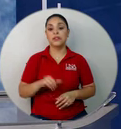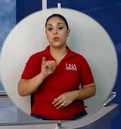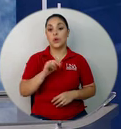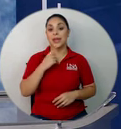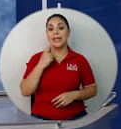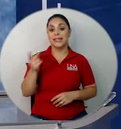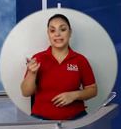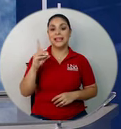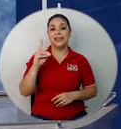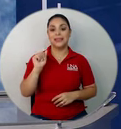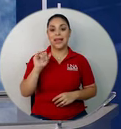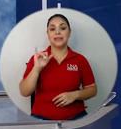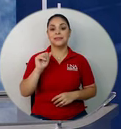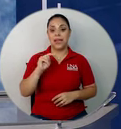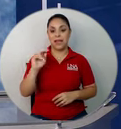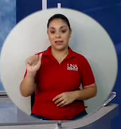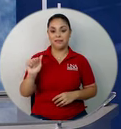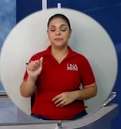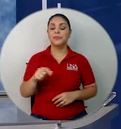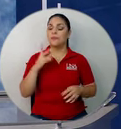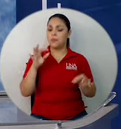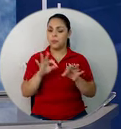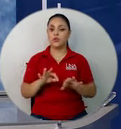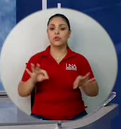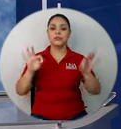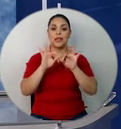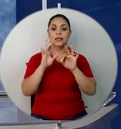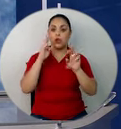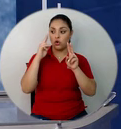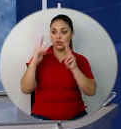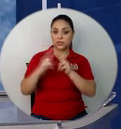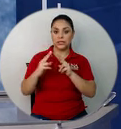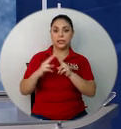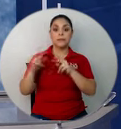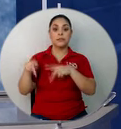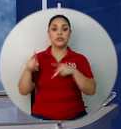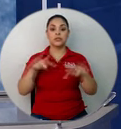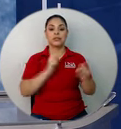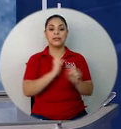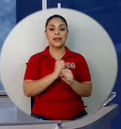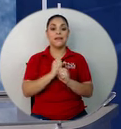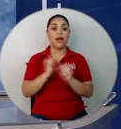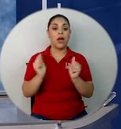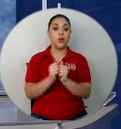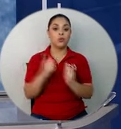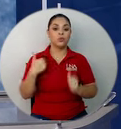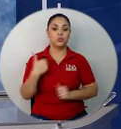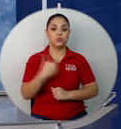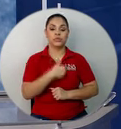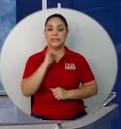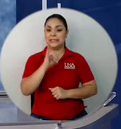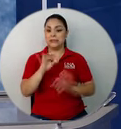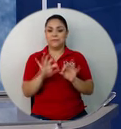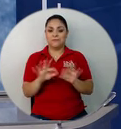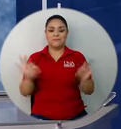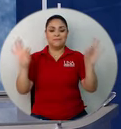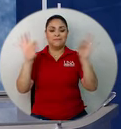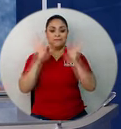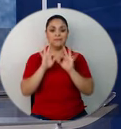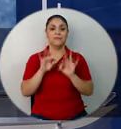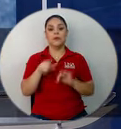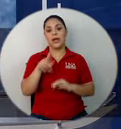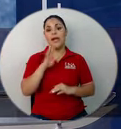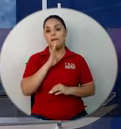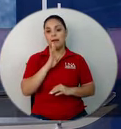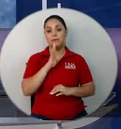Como dice Dayana, qué importante conocer a la gente que trabaja con nosotros. Eso es fundamental para todo esto que hemos venido hablando.